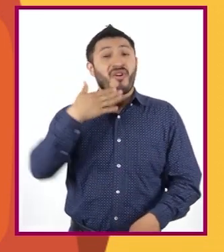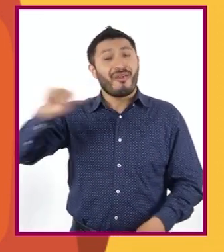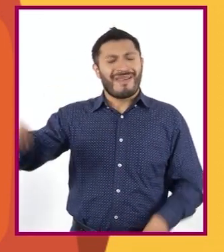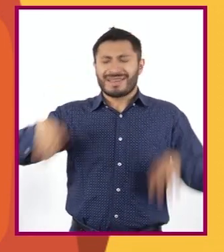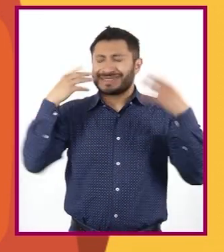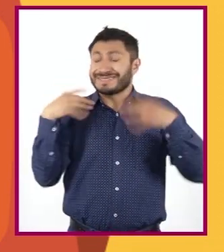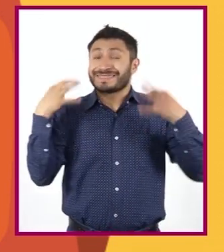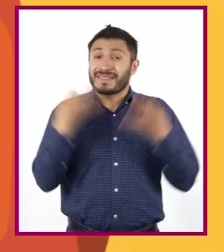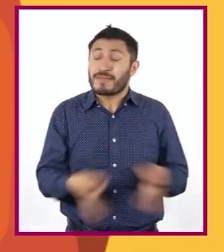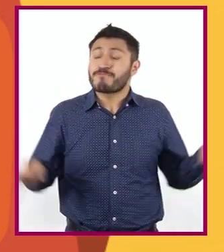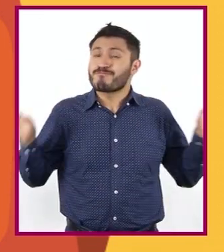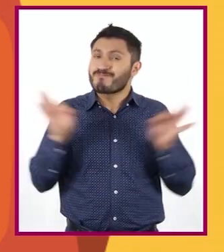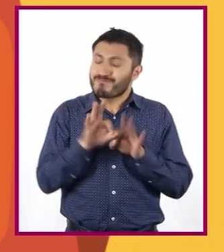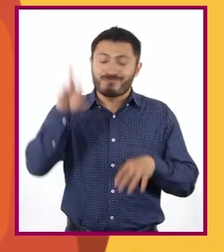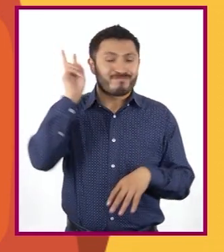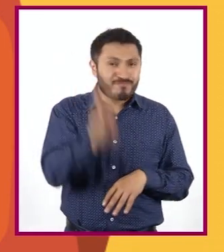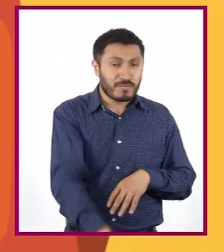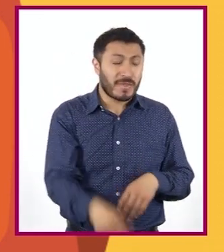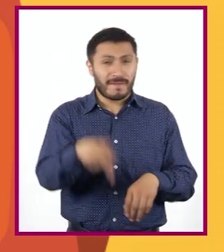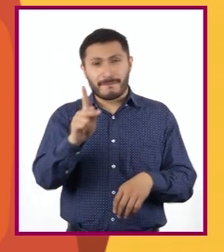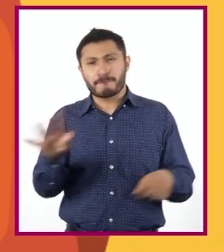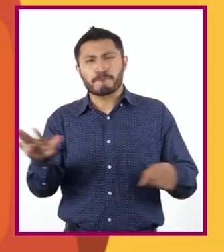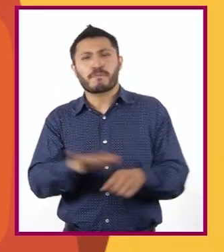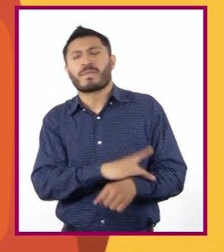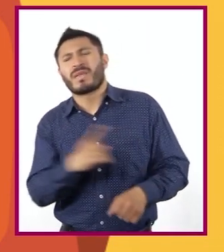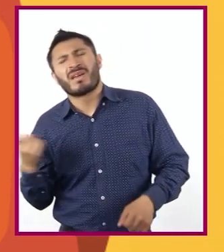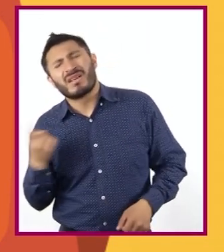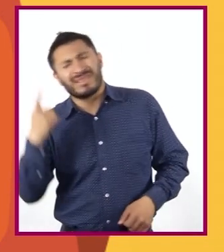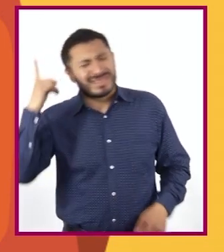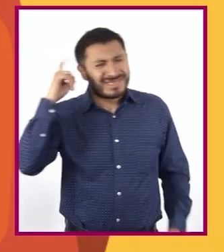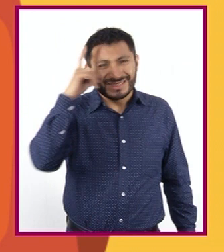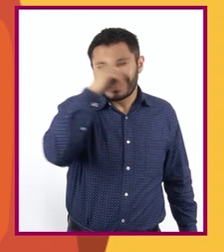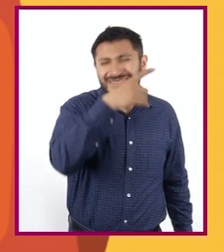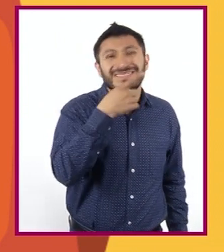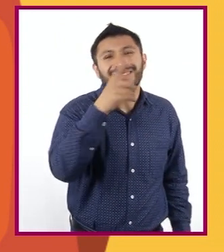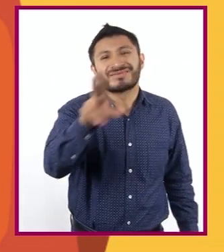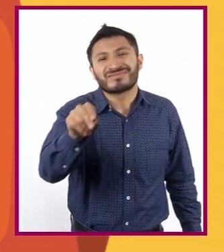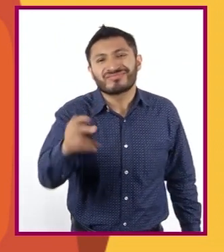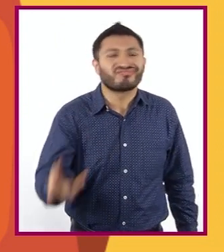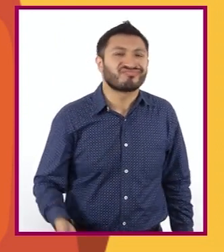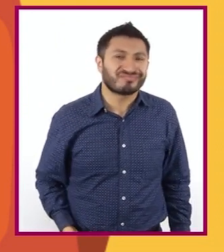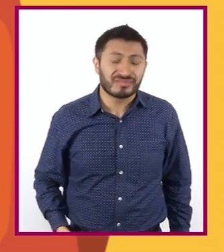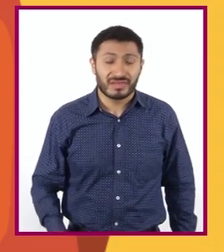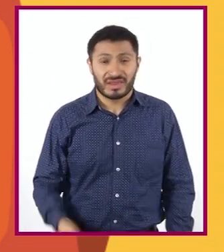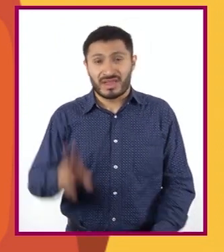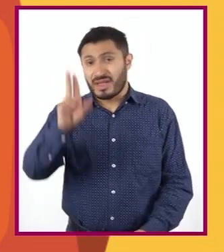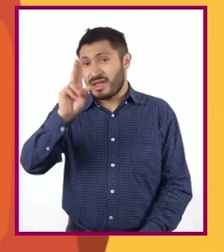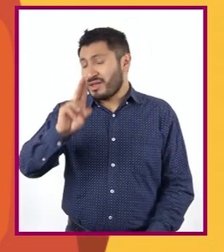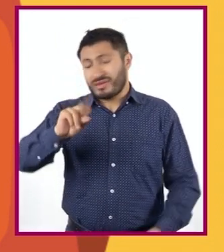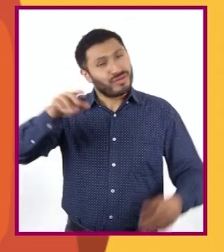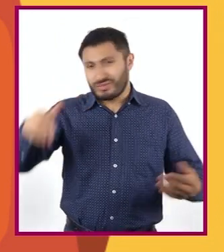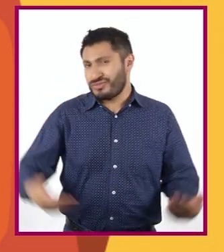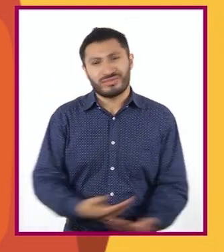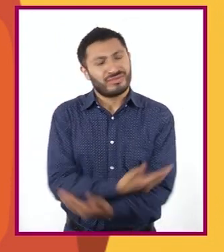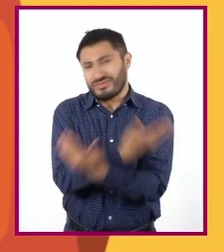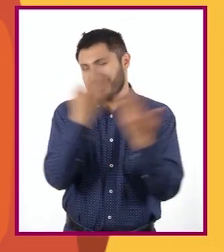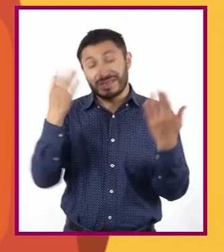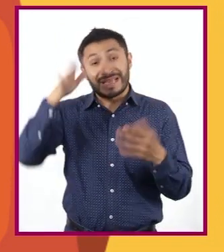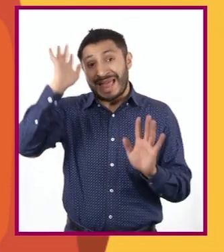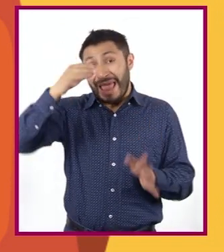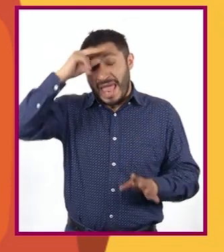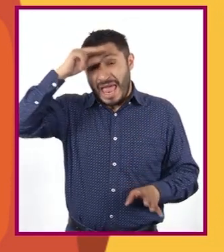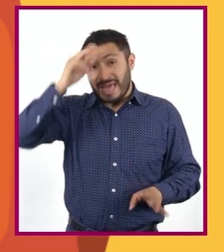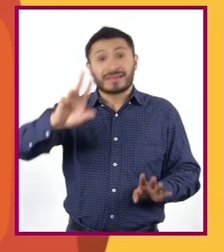estamos evaluando la lectura, entonces se prenden muchas áreas del sistema cerebral. Estas diapositivas que ahorita les